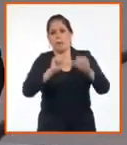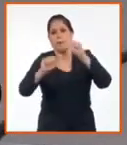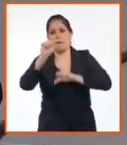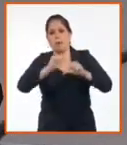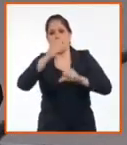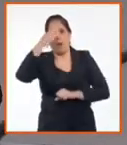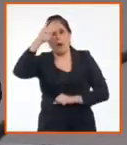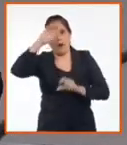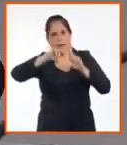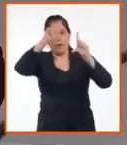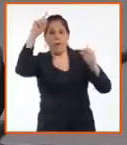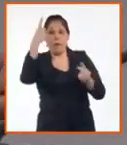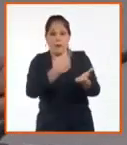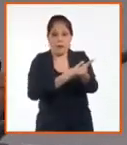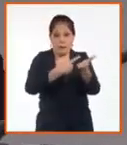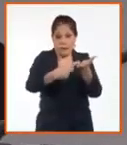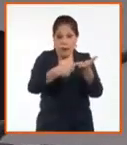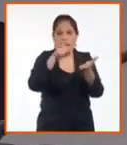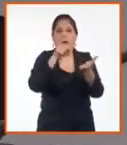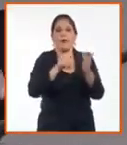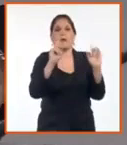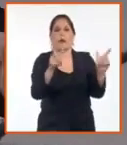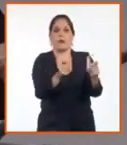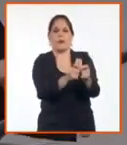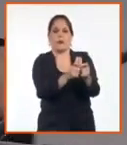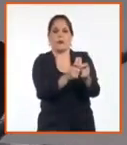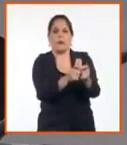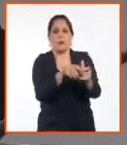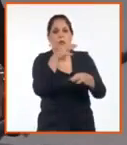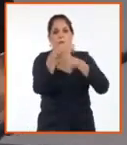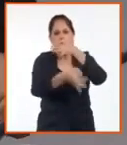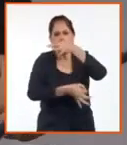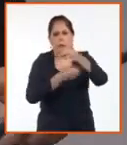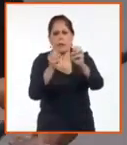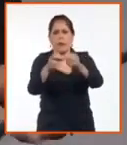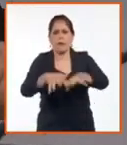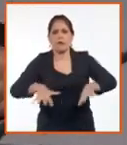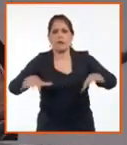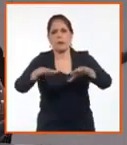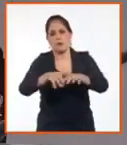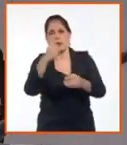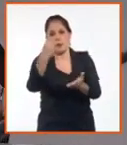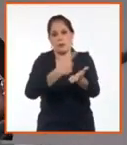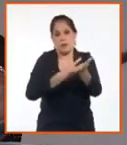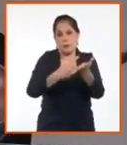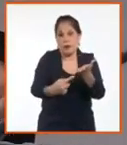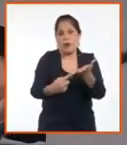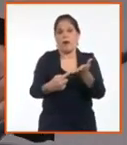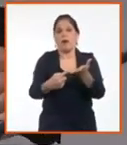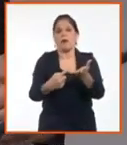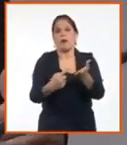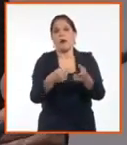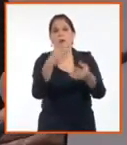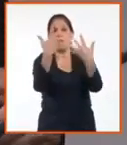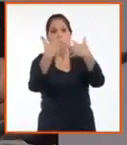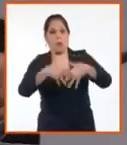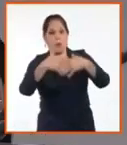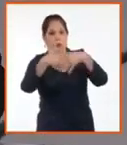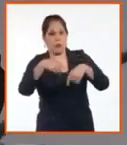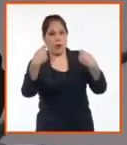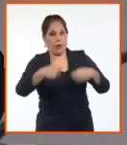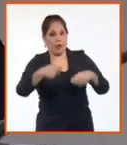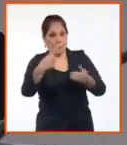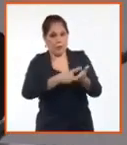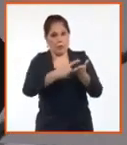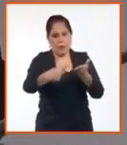semanalmente hay un encuentro donde se ventila toda la situación incluso de la semana cuáles son de las producciones que habitan que es en la semana vamos